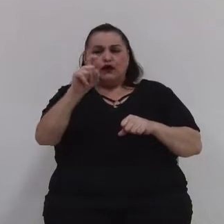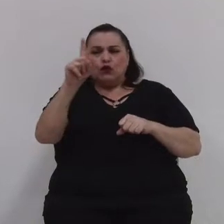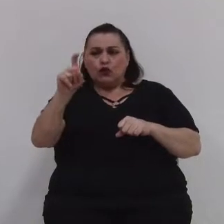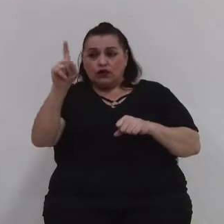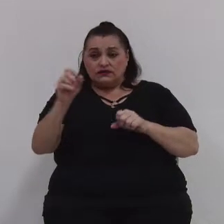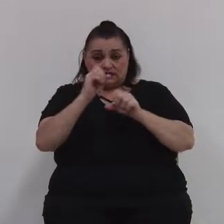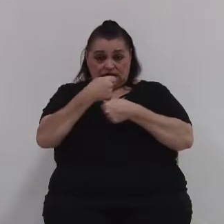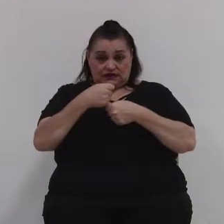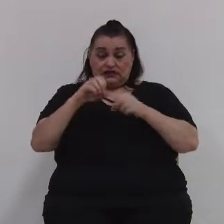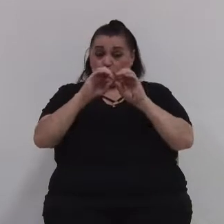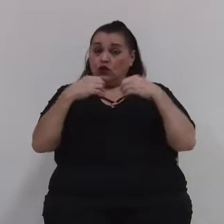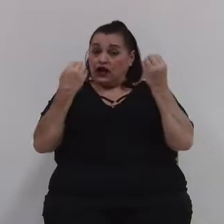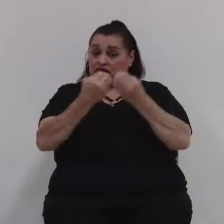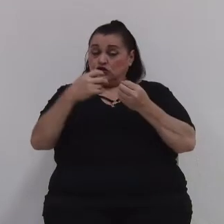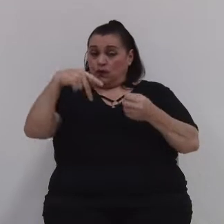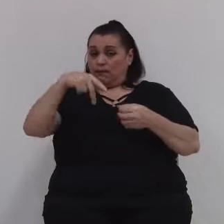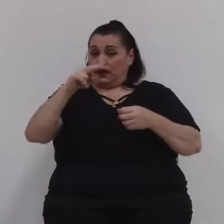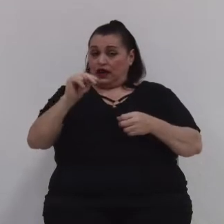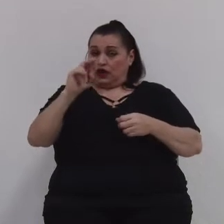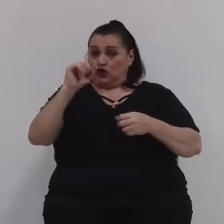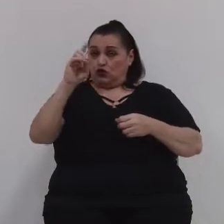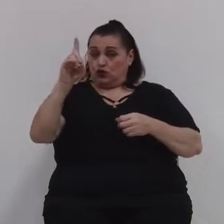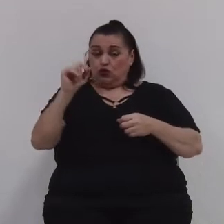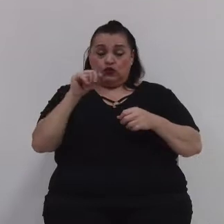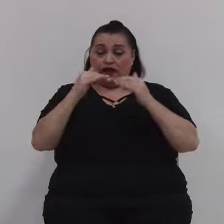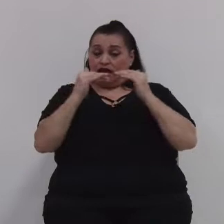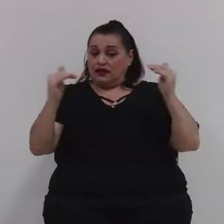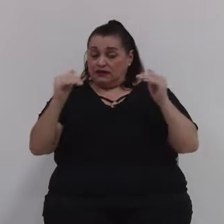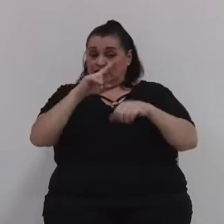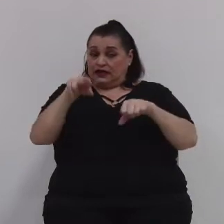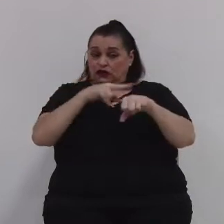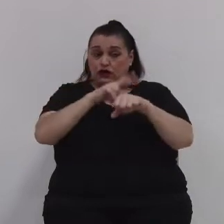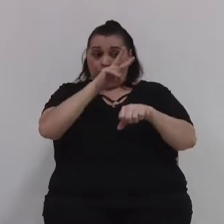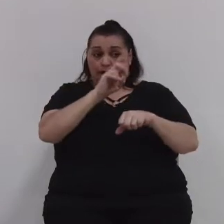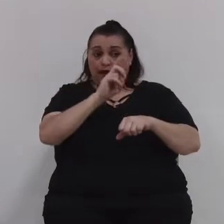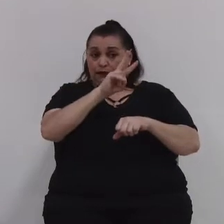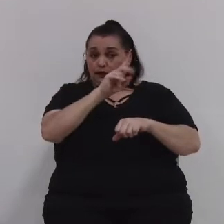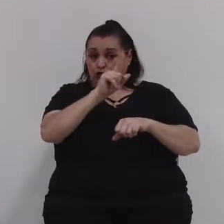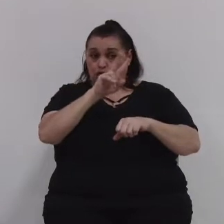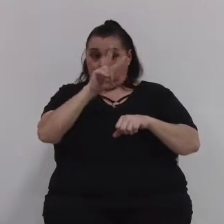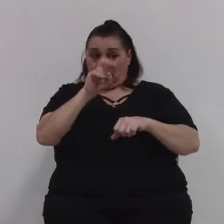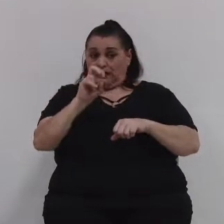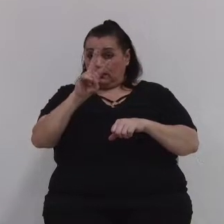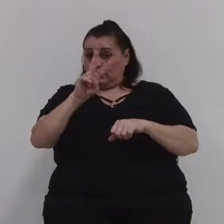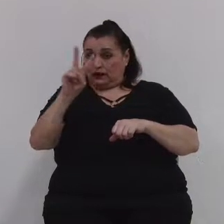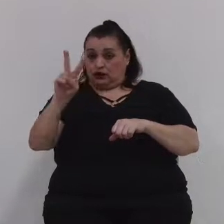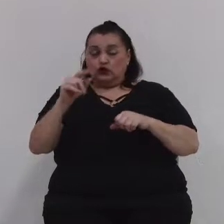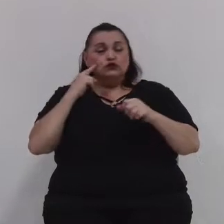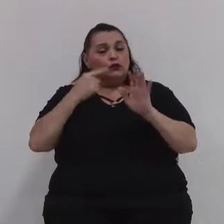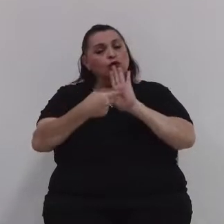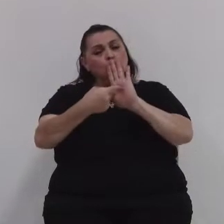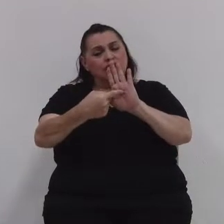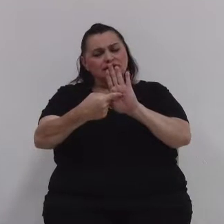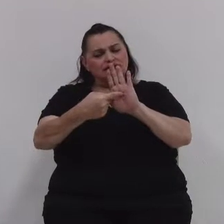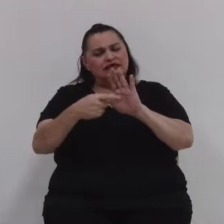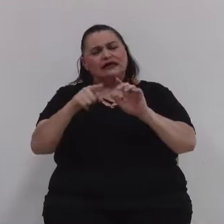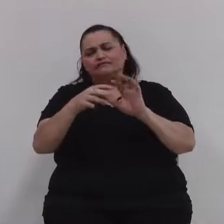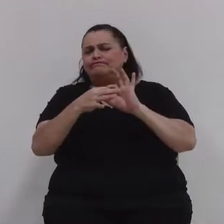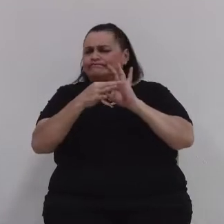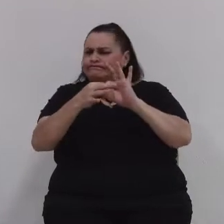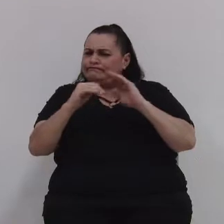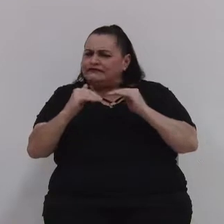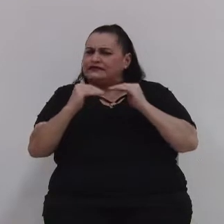nuestra organización, el PNUD, a nivel nacional entre el 2021 y 2022, muestran que sobrevive una